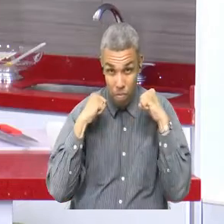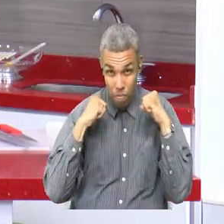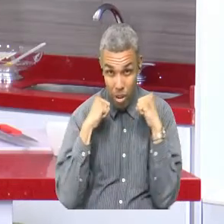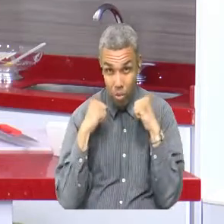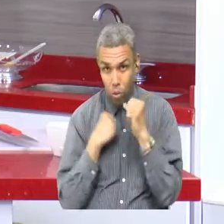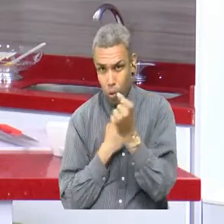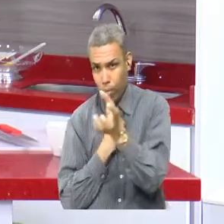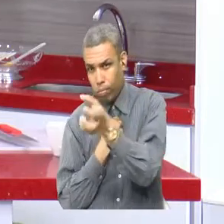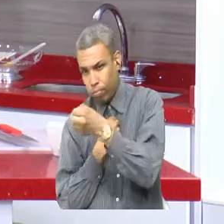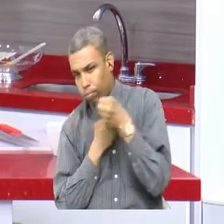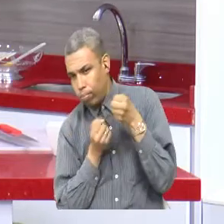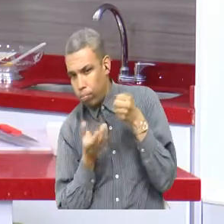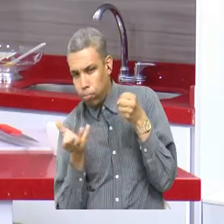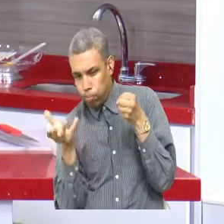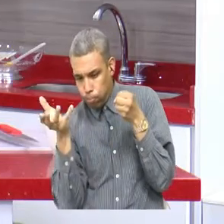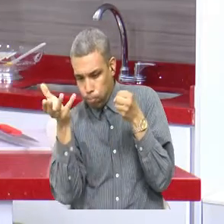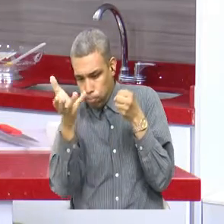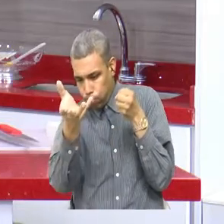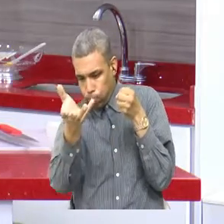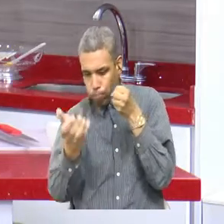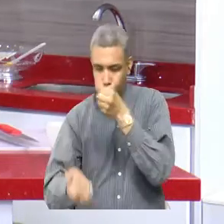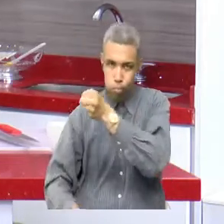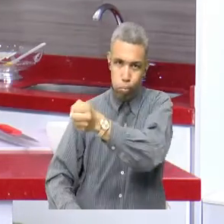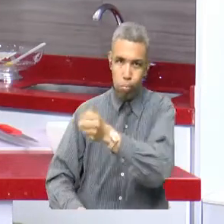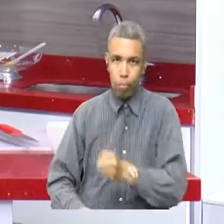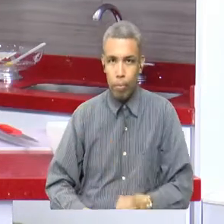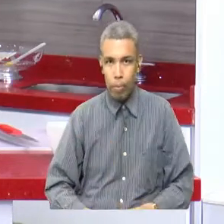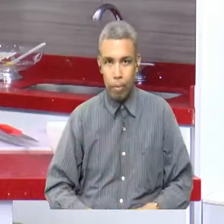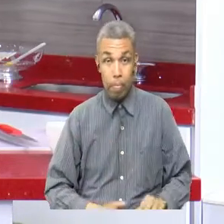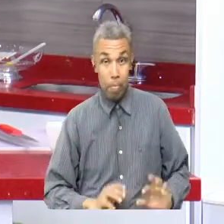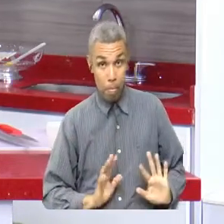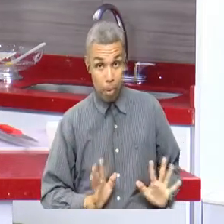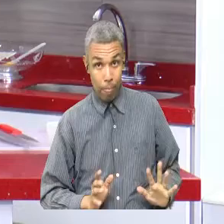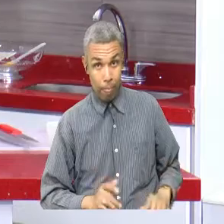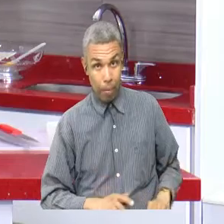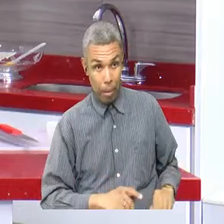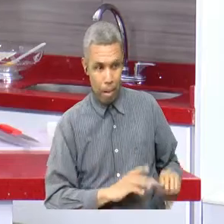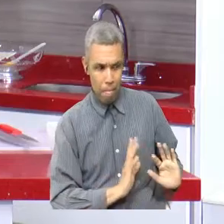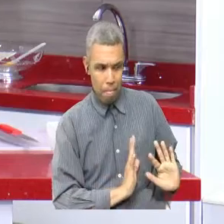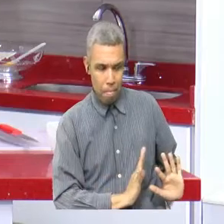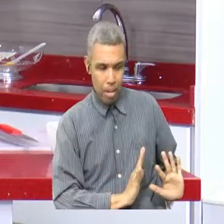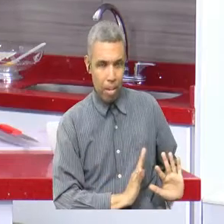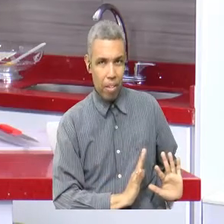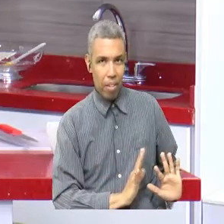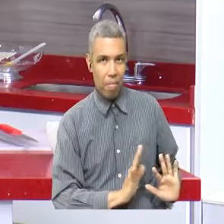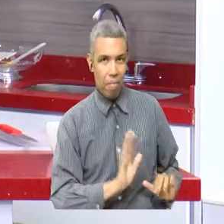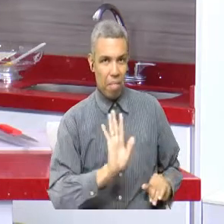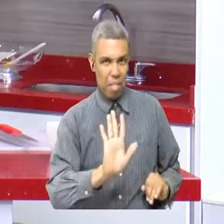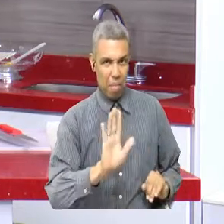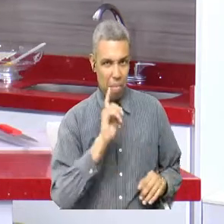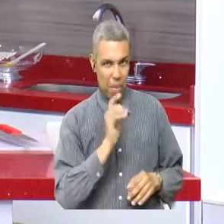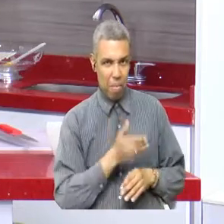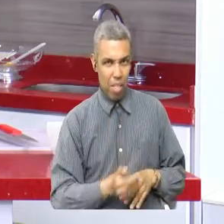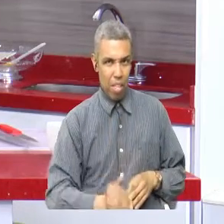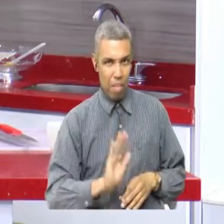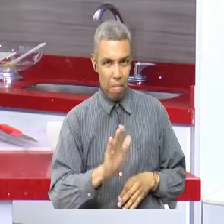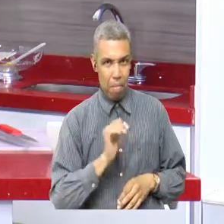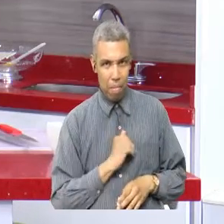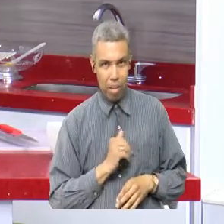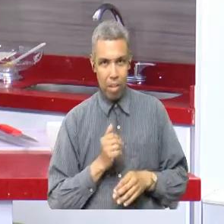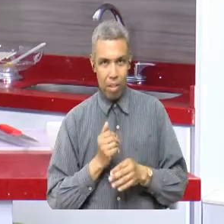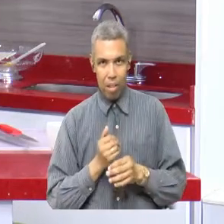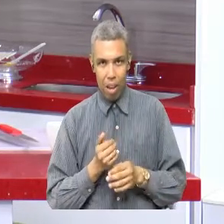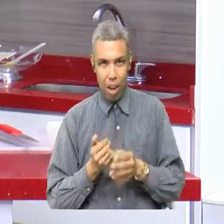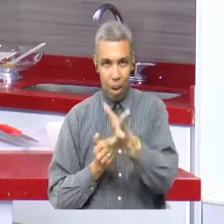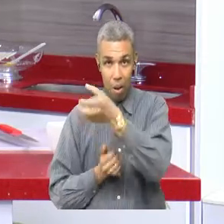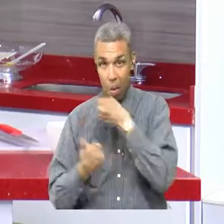de rápida, entonces vamos a hacer lo siguiente: vamos a dejar la pausa comerciales y mágicamente ya volveremos con este delicioso